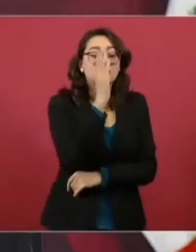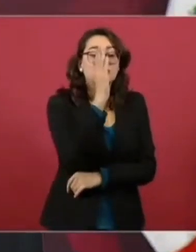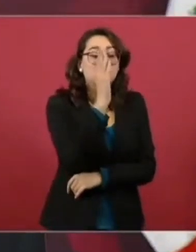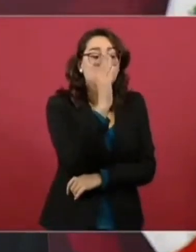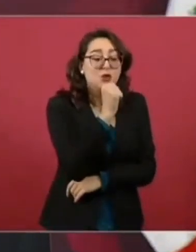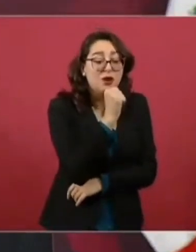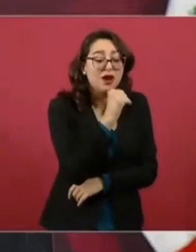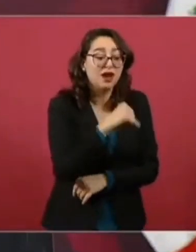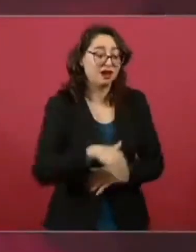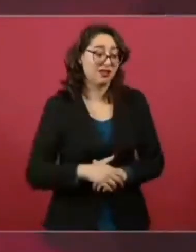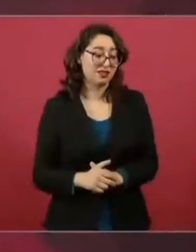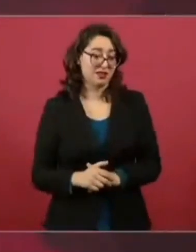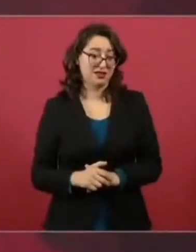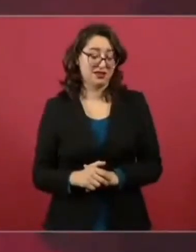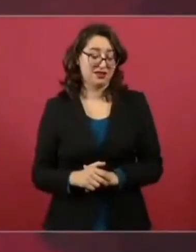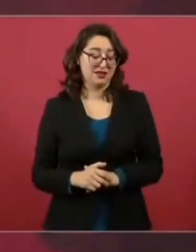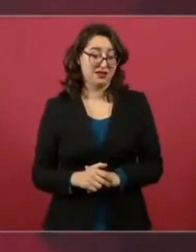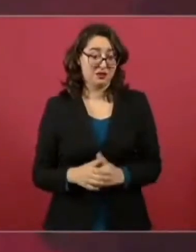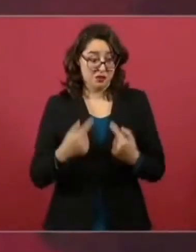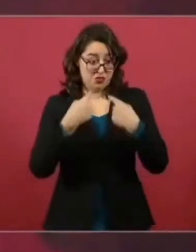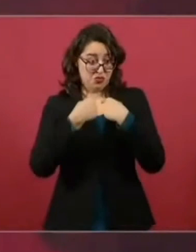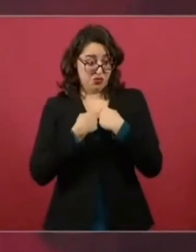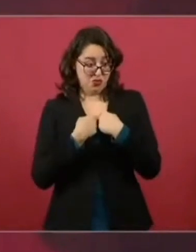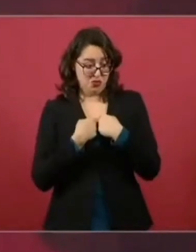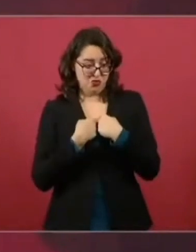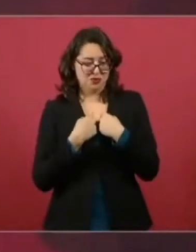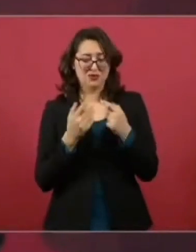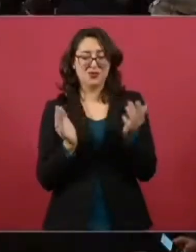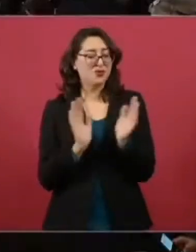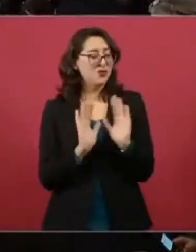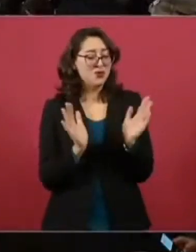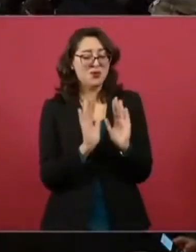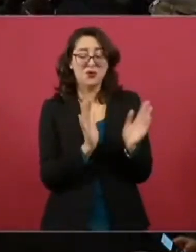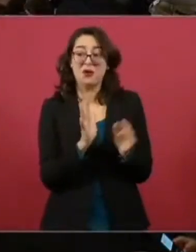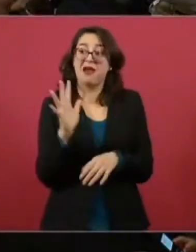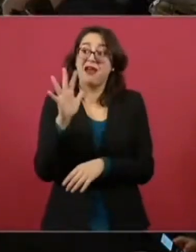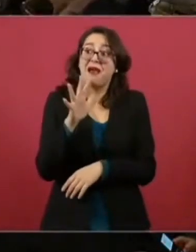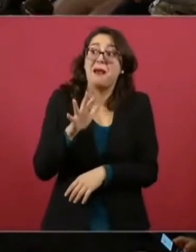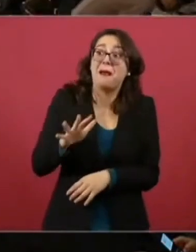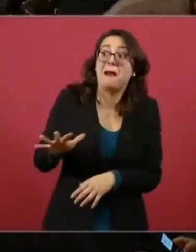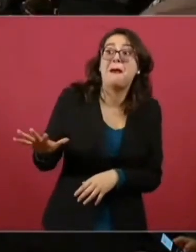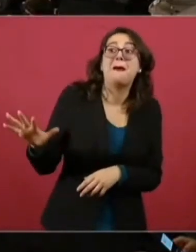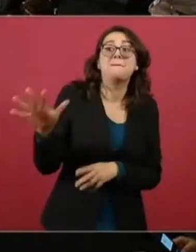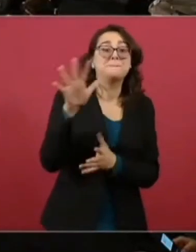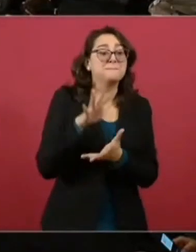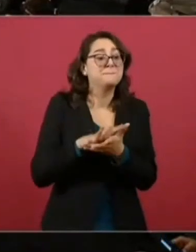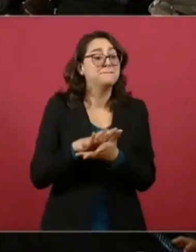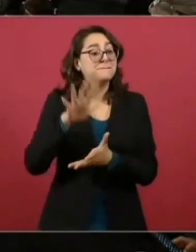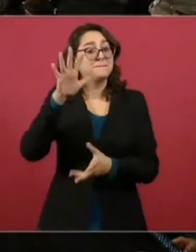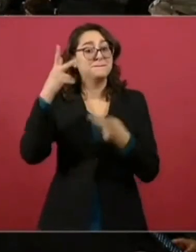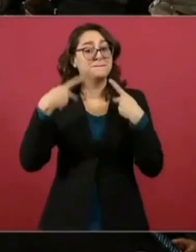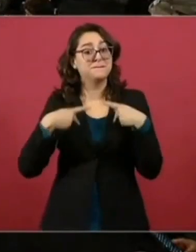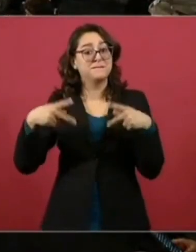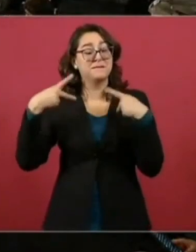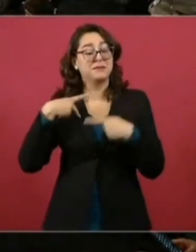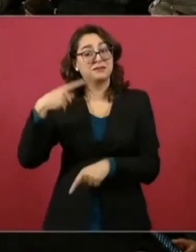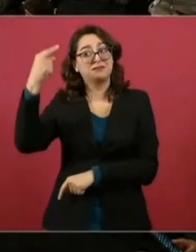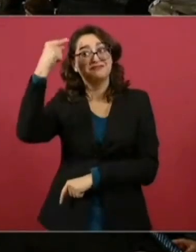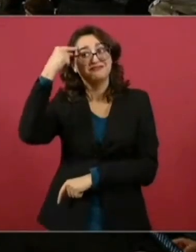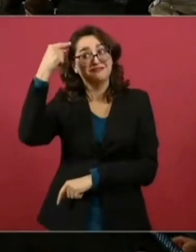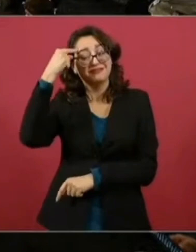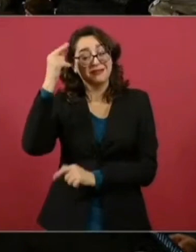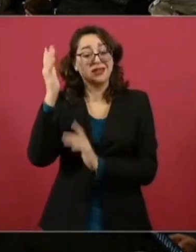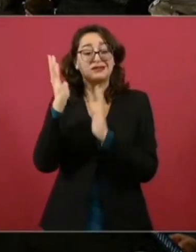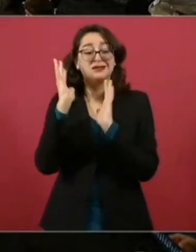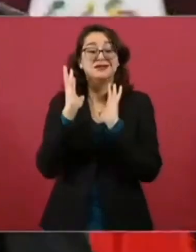ya no va a ser lo mismo. Y no va a ser lo mismo porque ya cambió la mentalidad del pueblo. Y eso